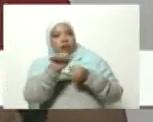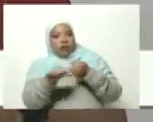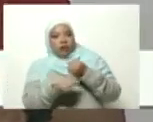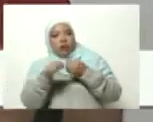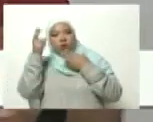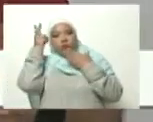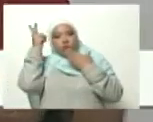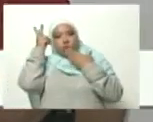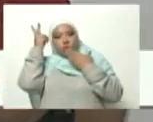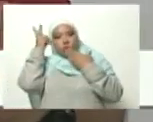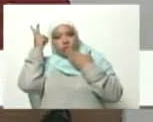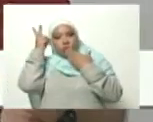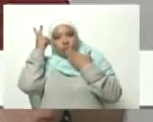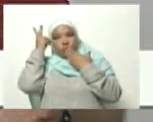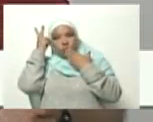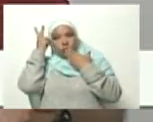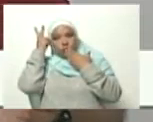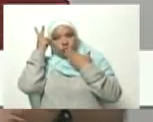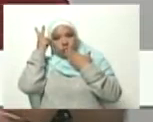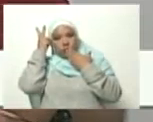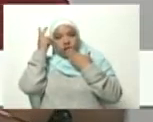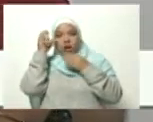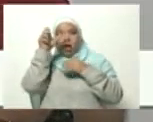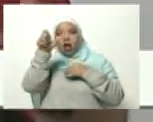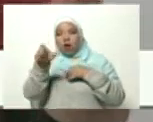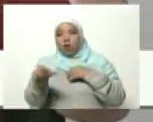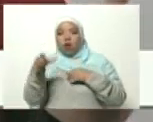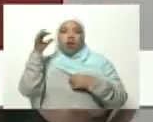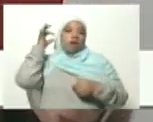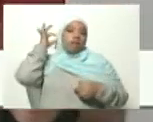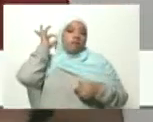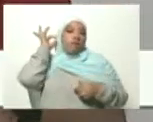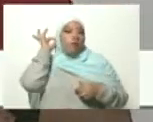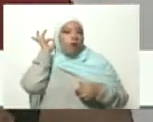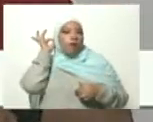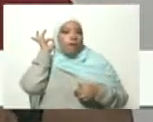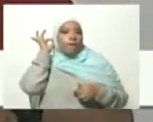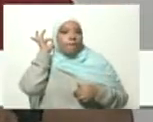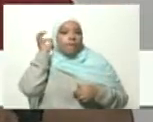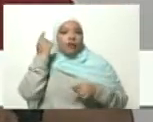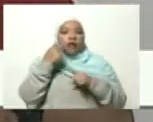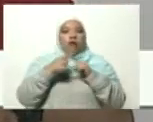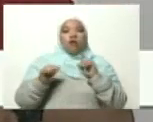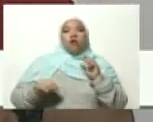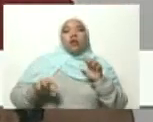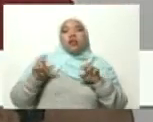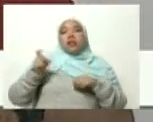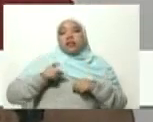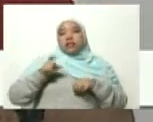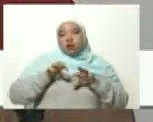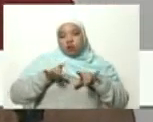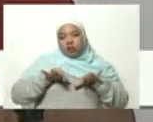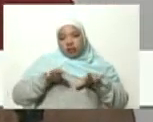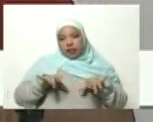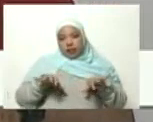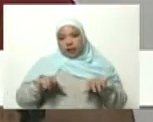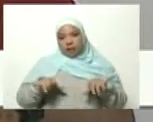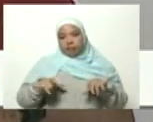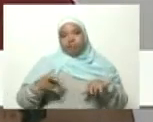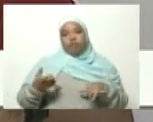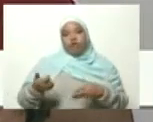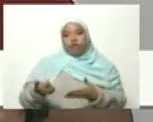ejemplo. Pero hay estados que no tienen comunidades indígenas. No se justifica tenerlo allí. Hay estados